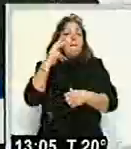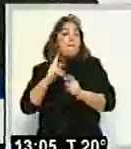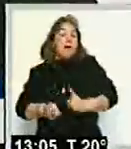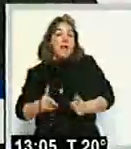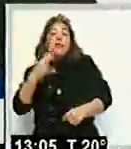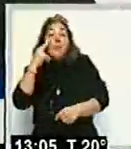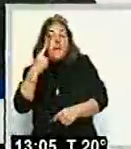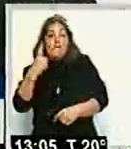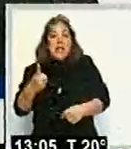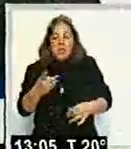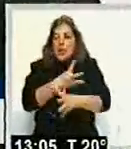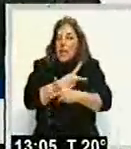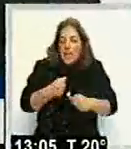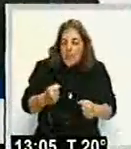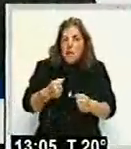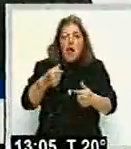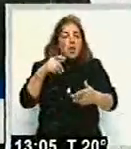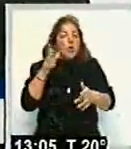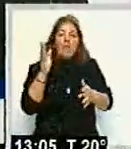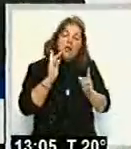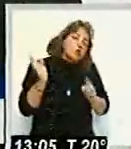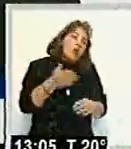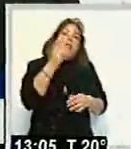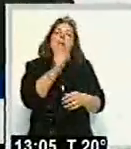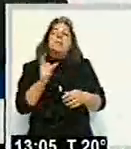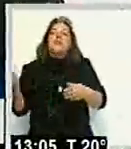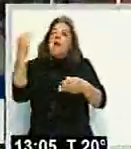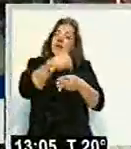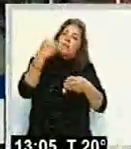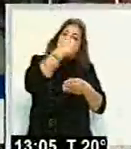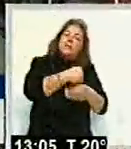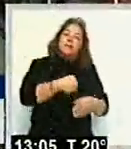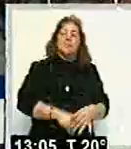se están terminando de alfabetizar hoy, más todos los que ingresen en los próximos días.